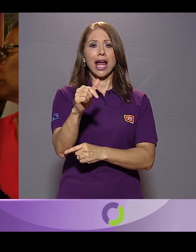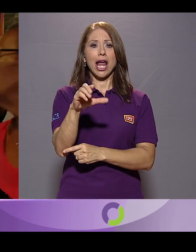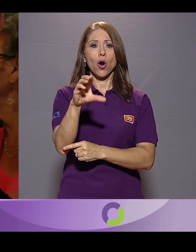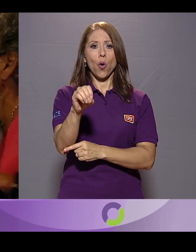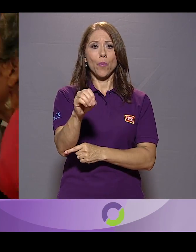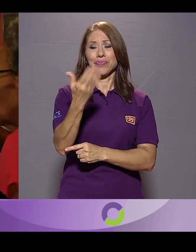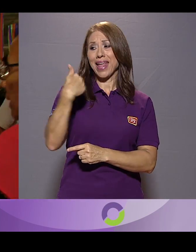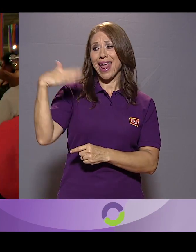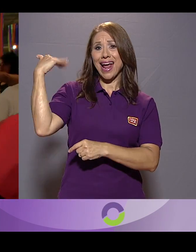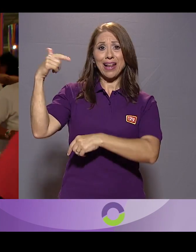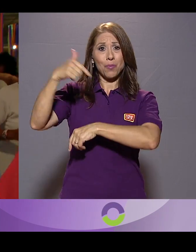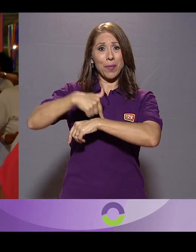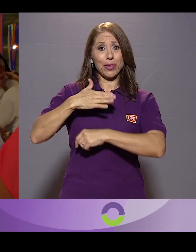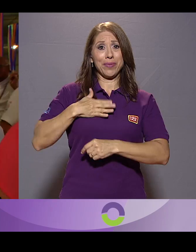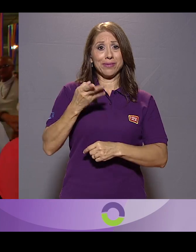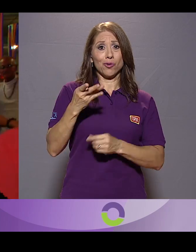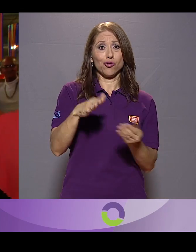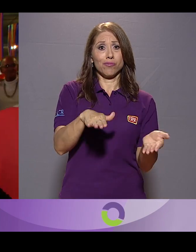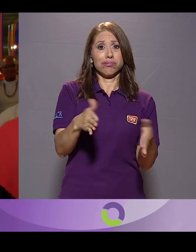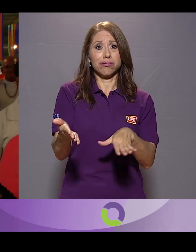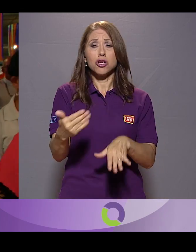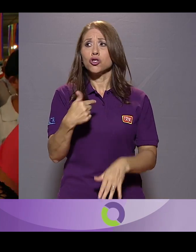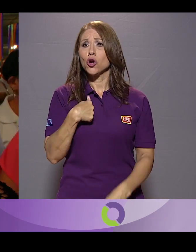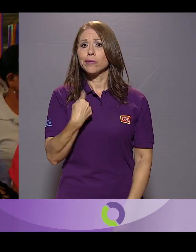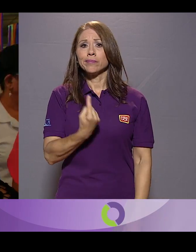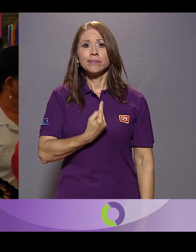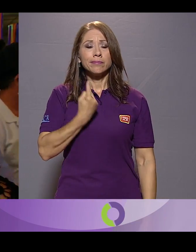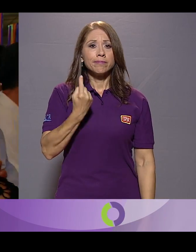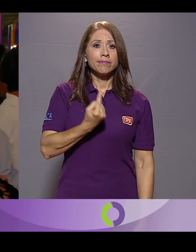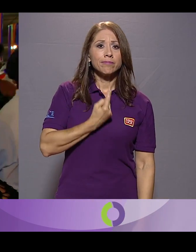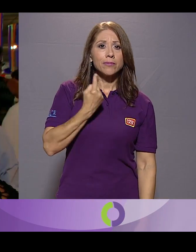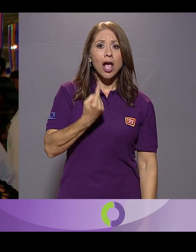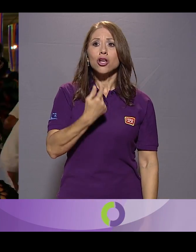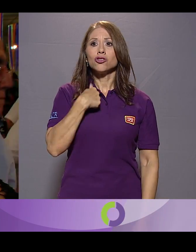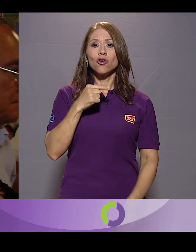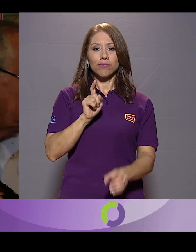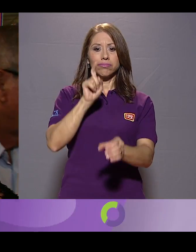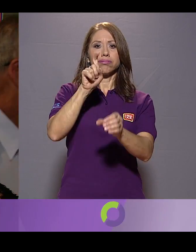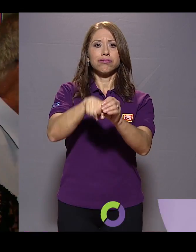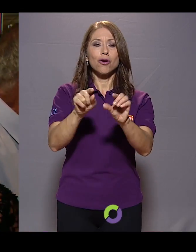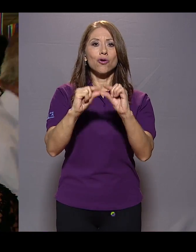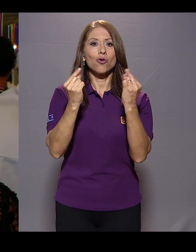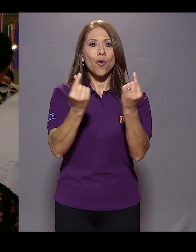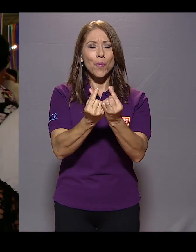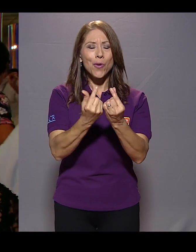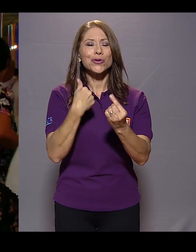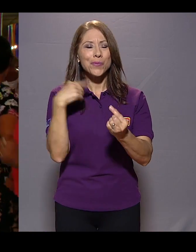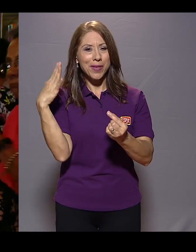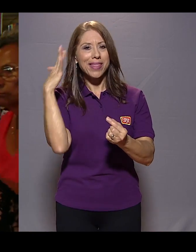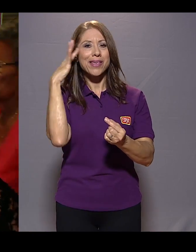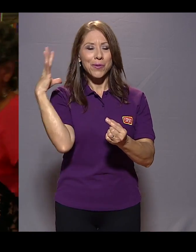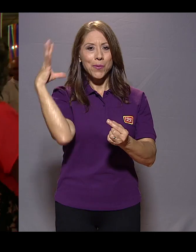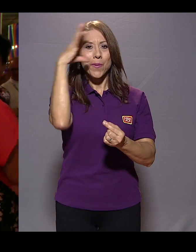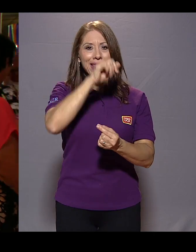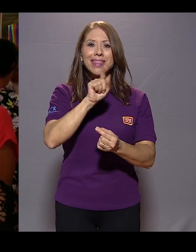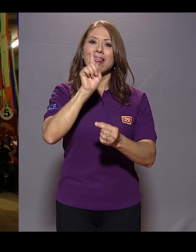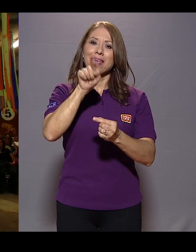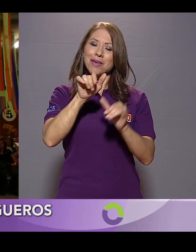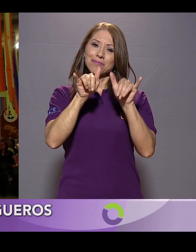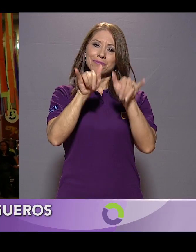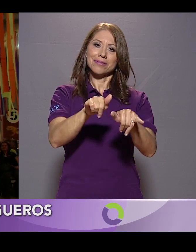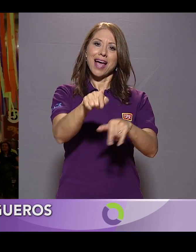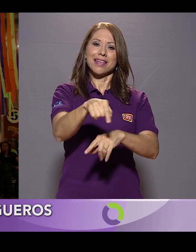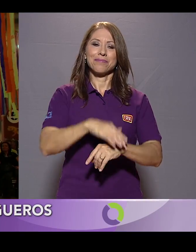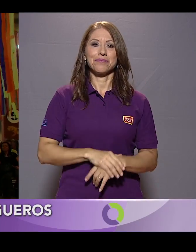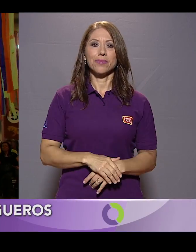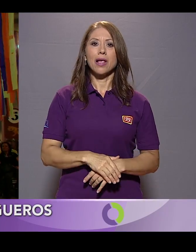En ese entonces yo quedé viuda y me sentía muy sola y llegué a ese grupo y me di cuenta que ahí me tenía que quedar.